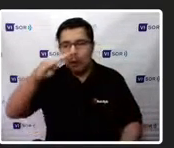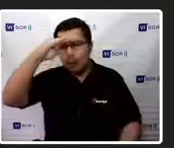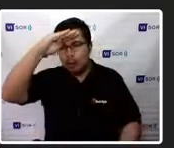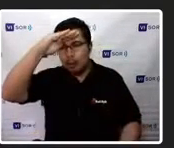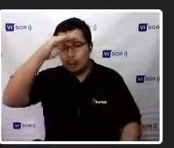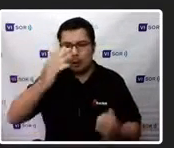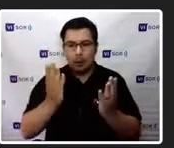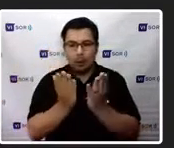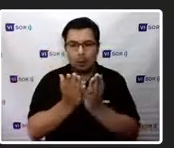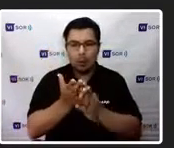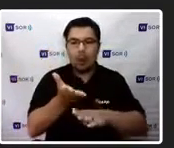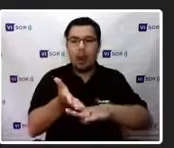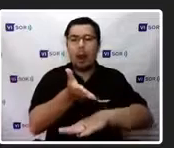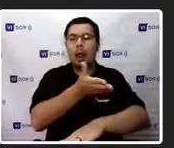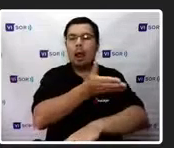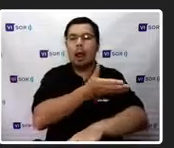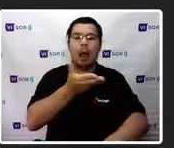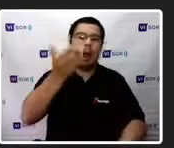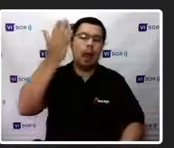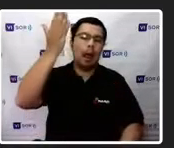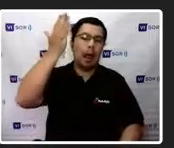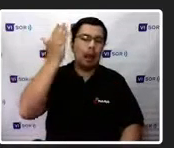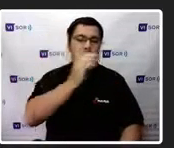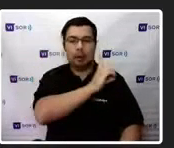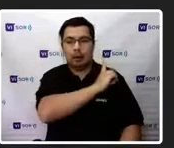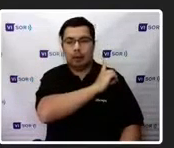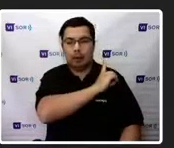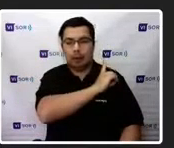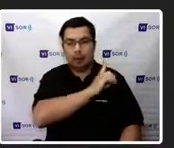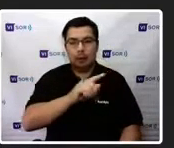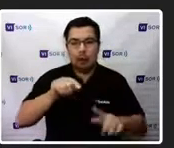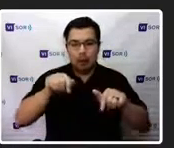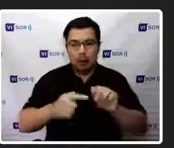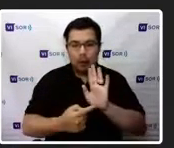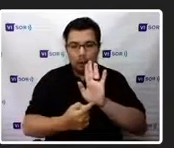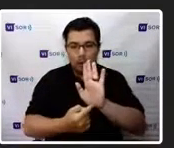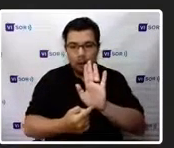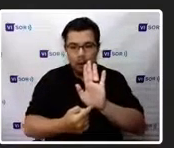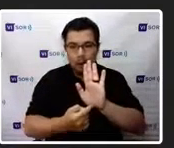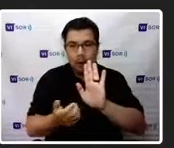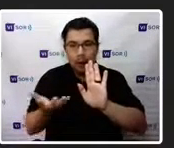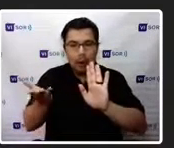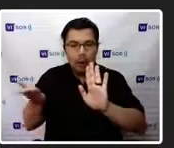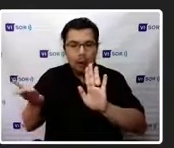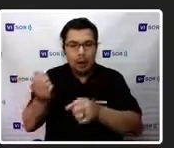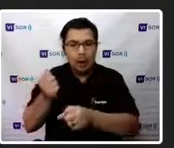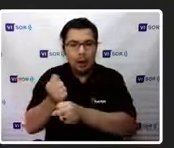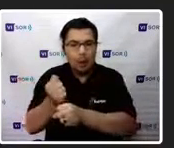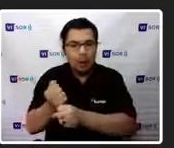en lo que se encuentra hoy día trabajando y cómo ha sido un poco su trayectoria laboral. ¿Ya?